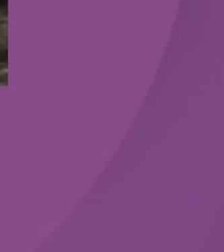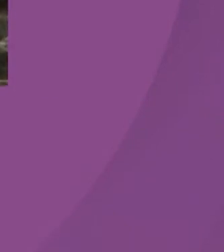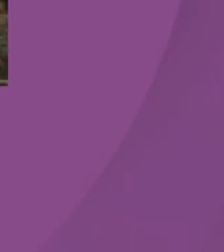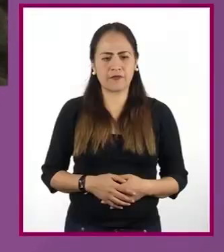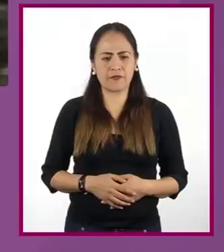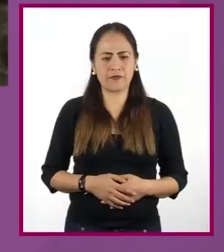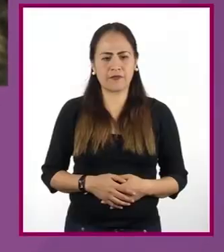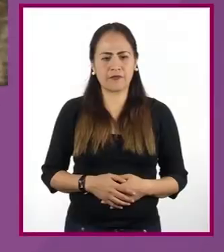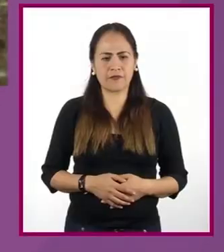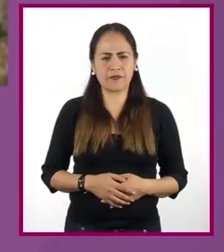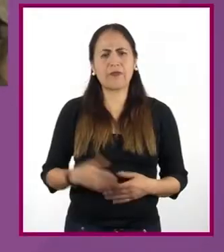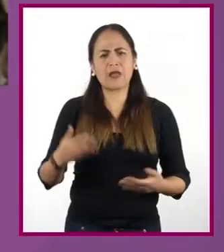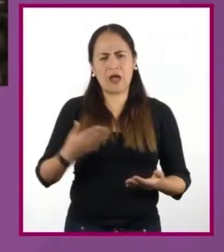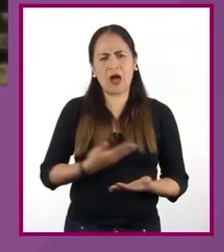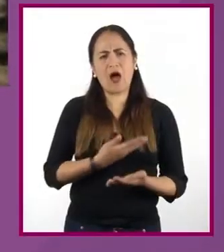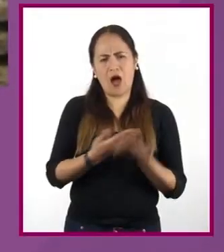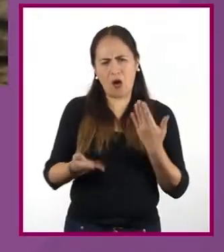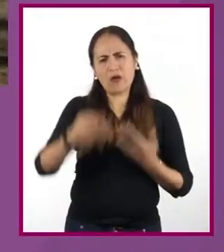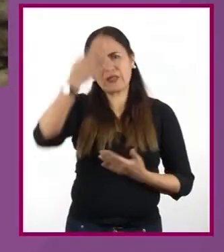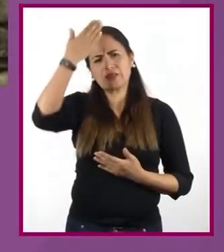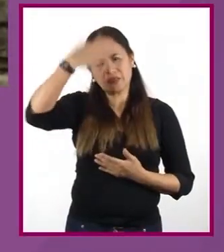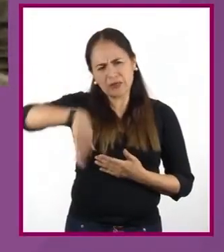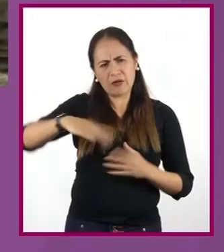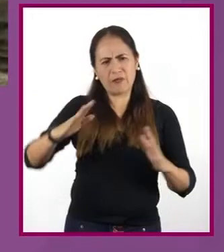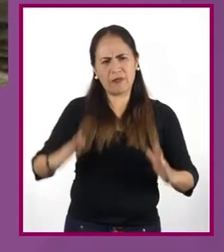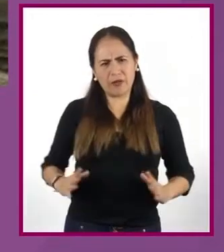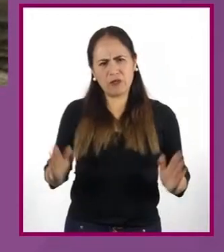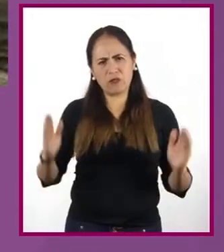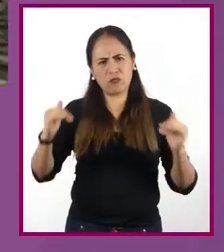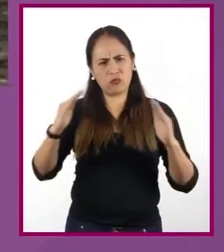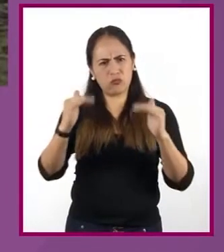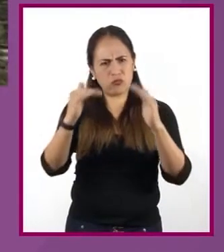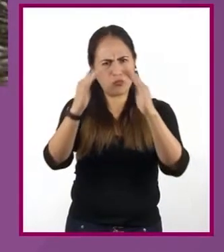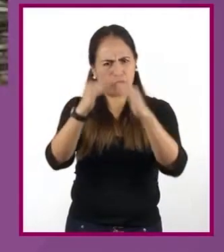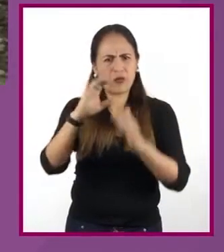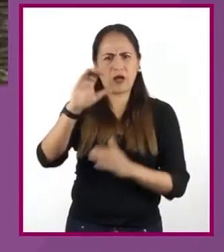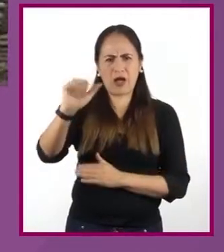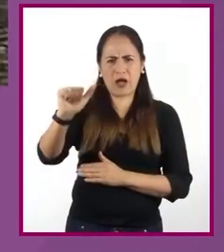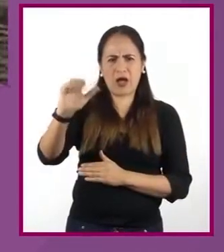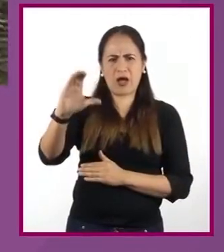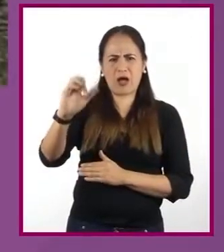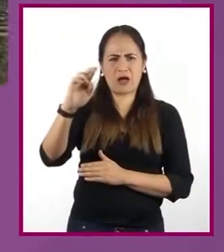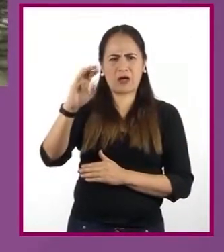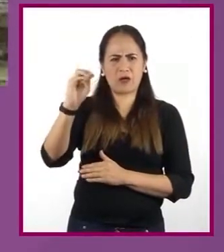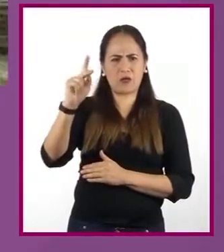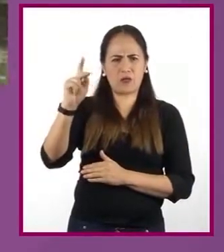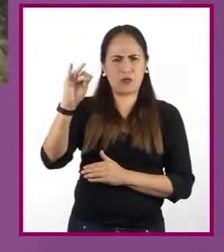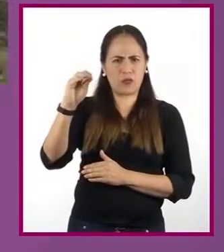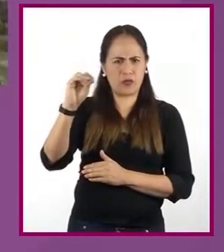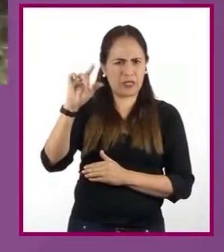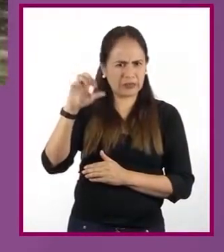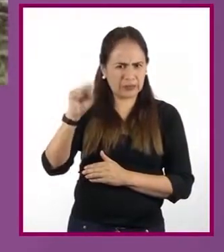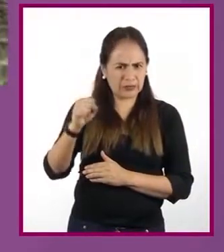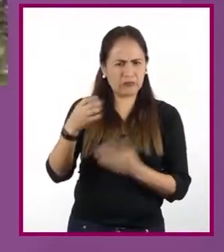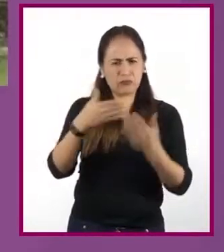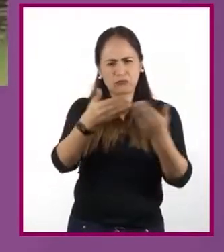Ahora se sabe que su estructura piramidal, la llamada Acrópolis, tiene 320 metros de